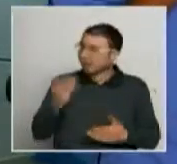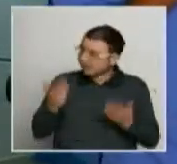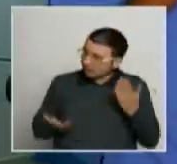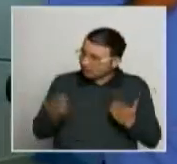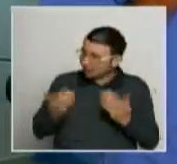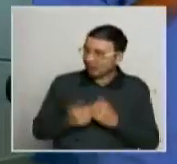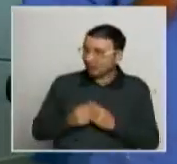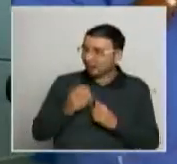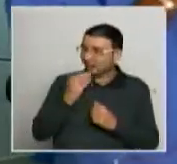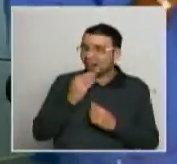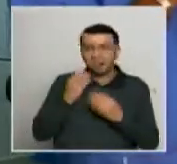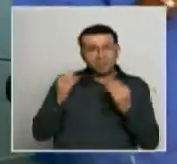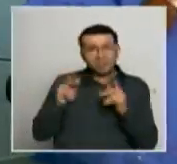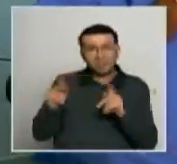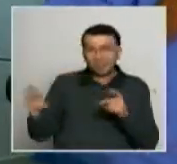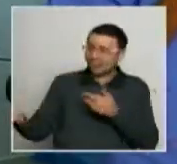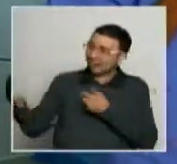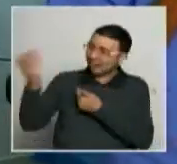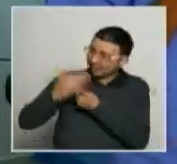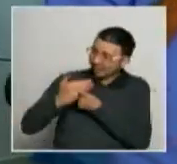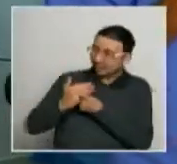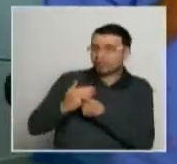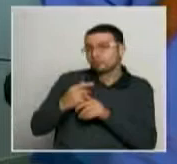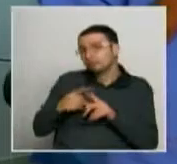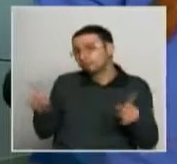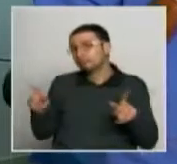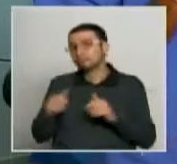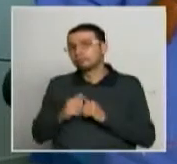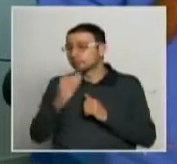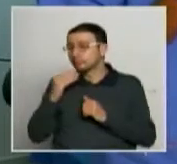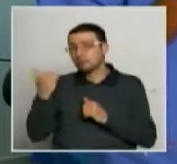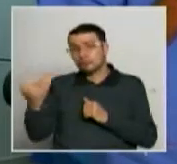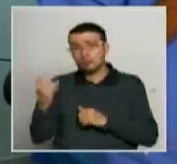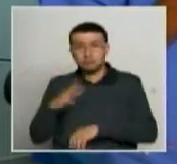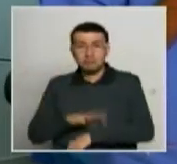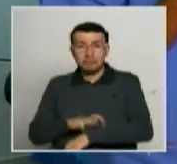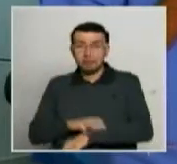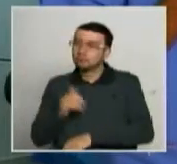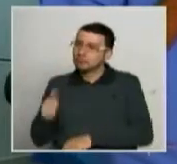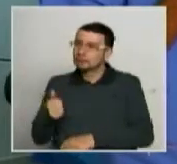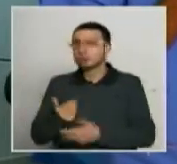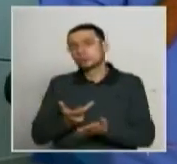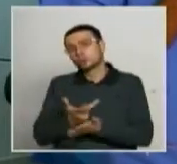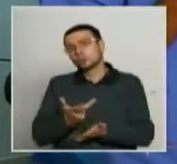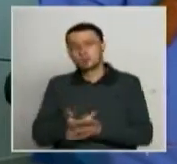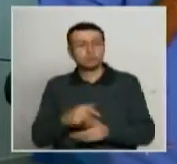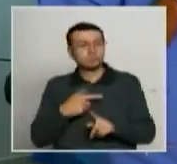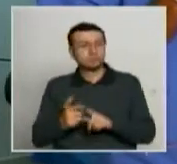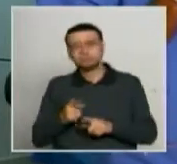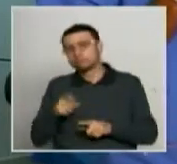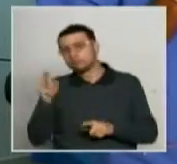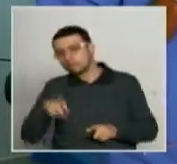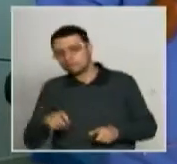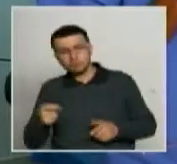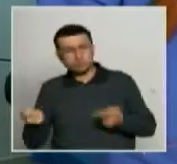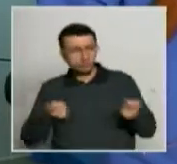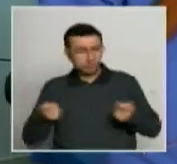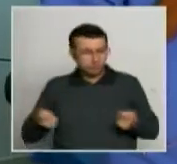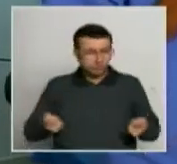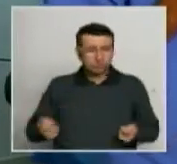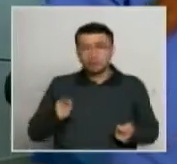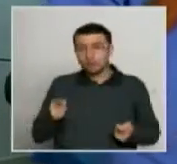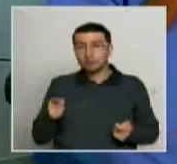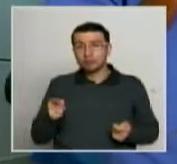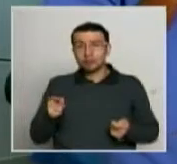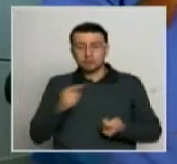Depende. La mayoría de los pacientes vienen derivados, o sea, el médico ya les indica, les dice, hágase un Doppler arterial o